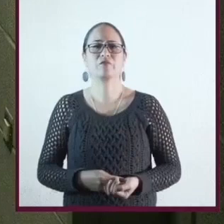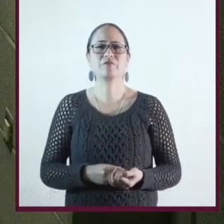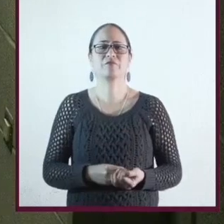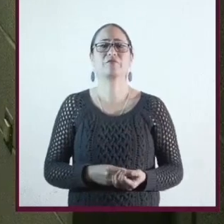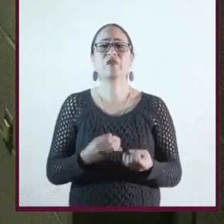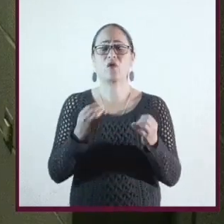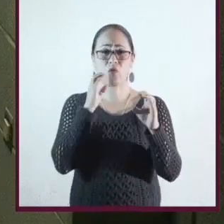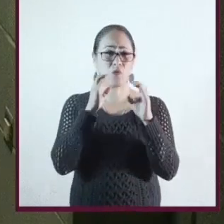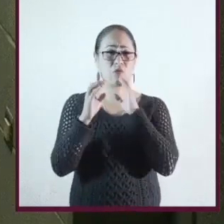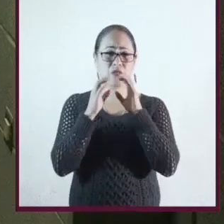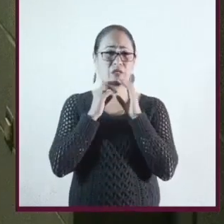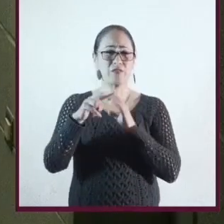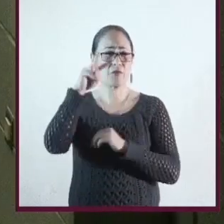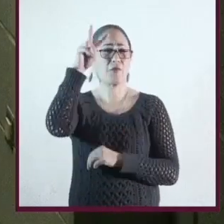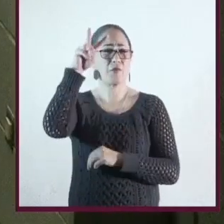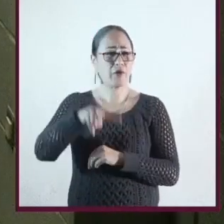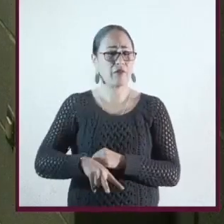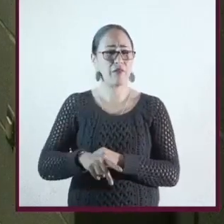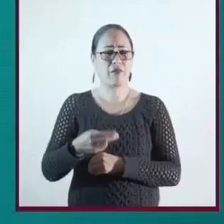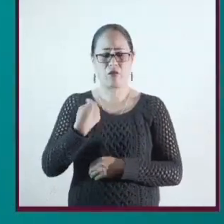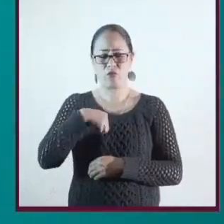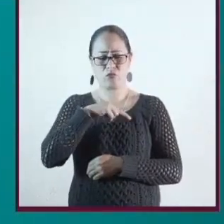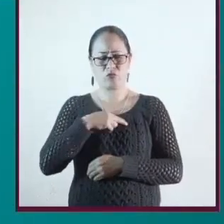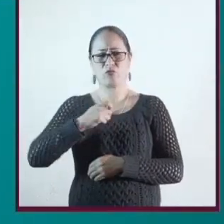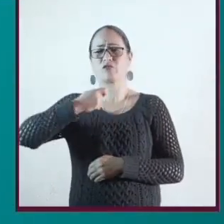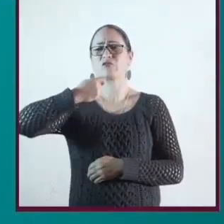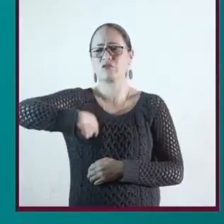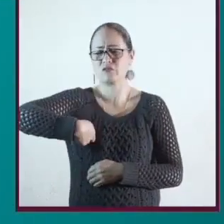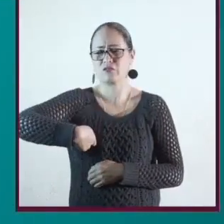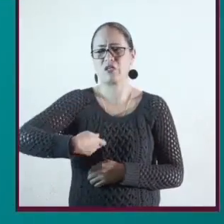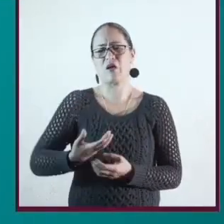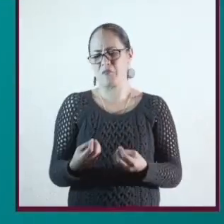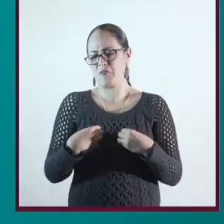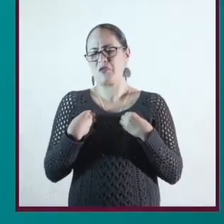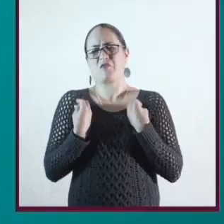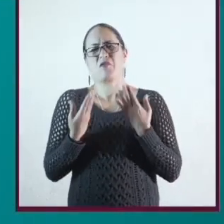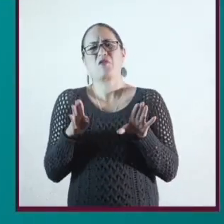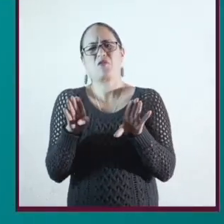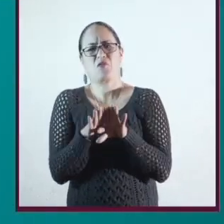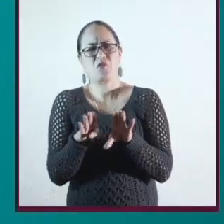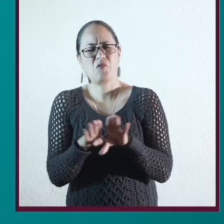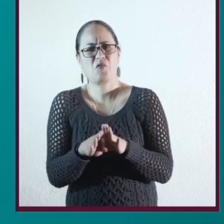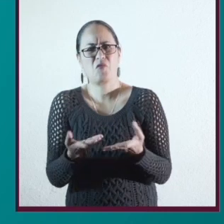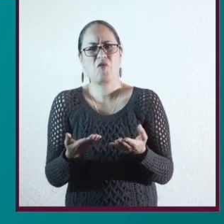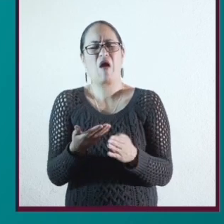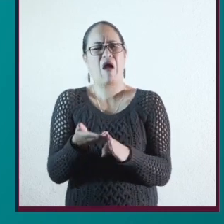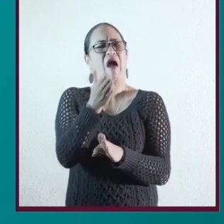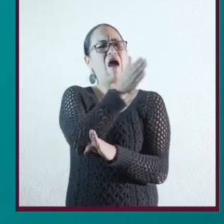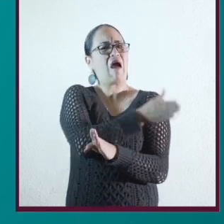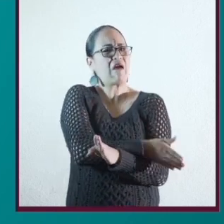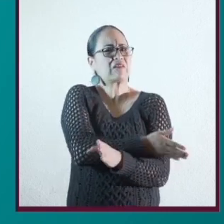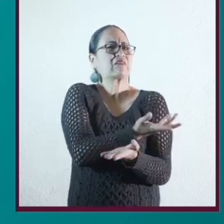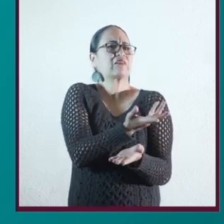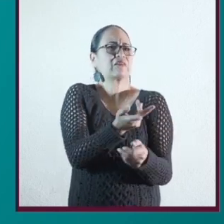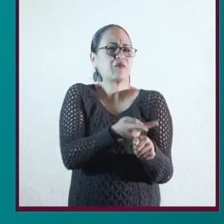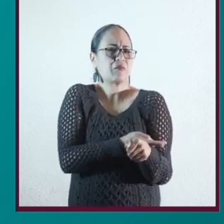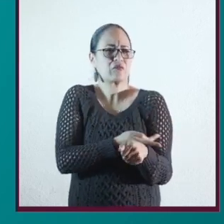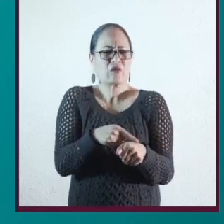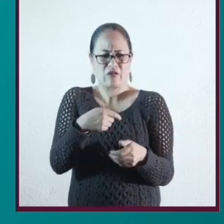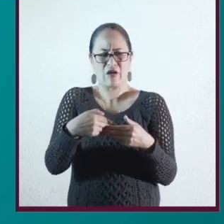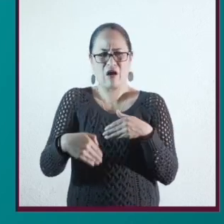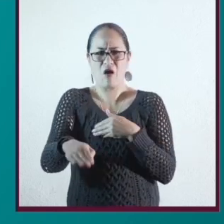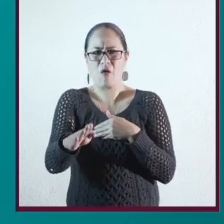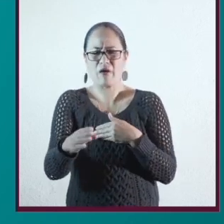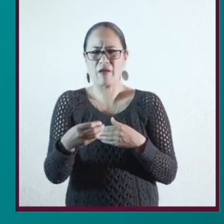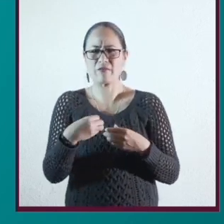la comunicación real que nos ayude a explicarnos quiénes somos, por qué estamos donde estamos, quiénes fuimos antes. ¿Esto